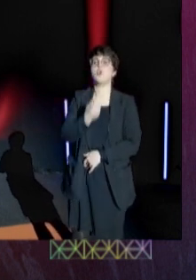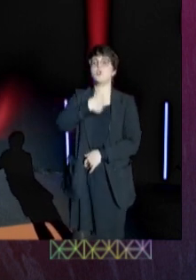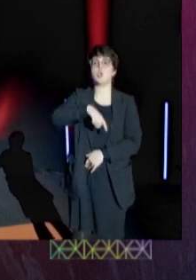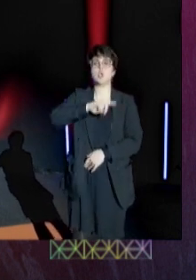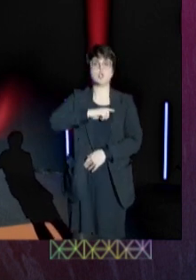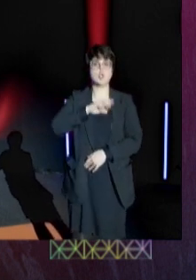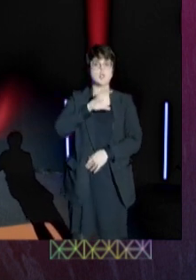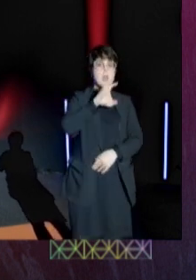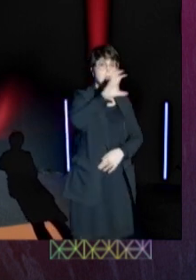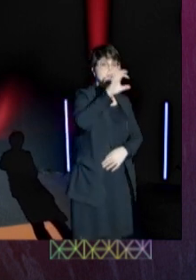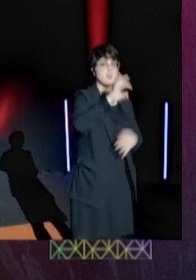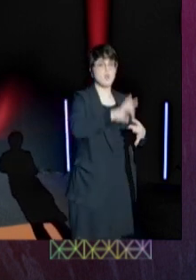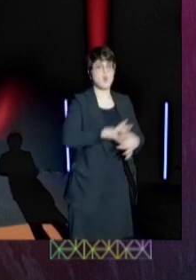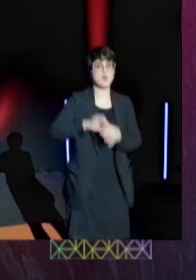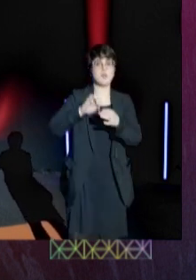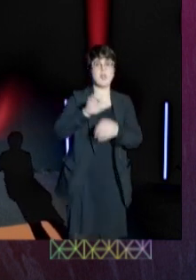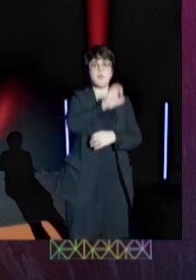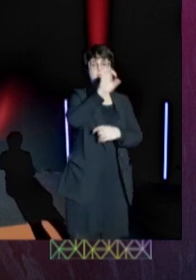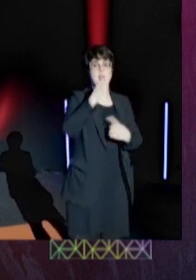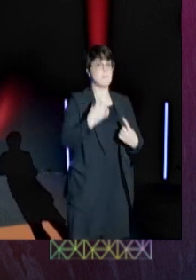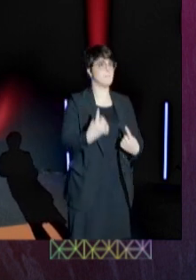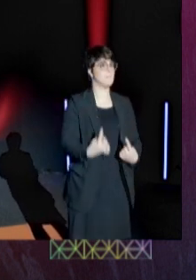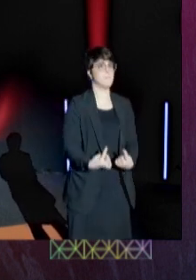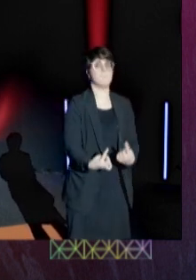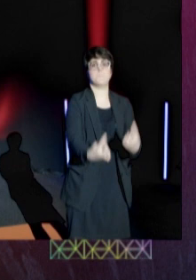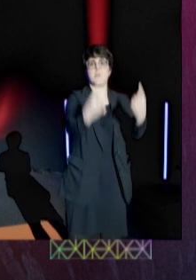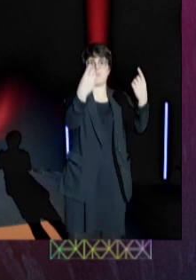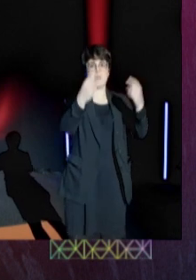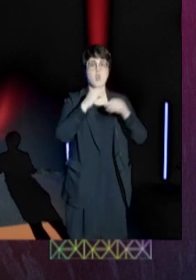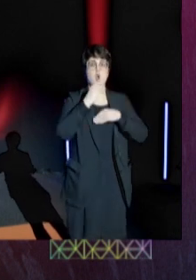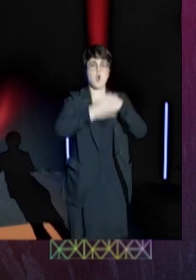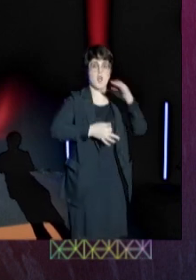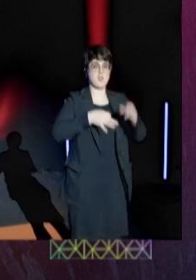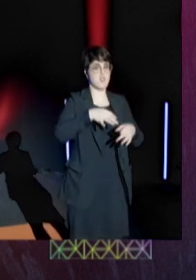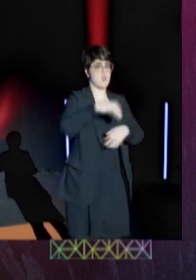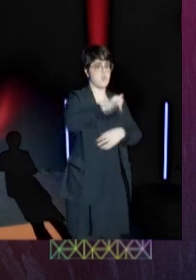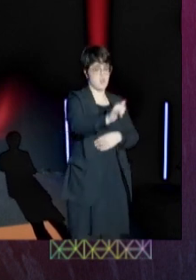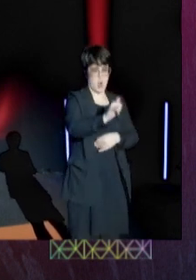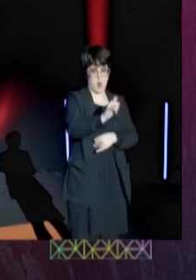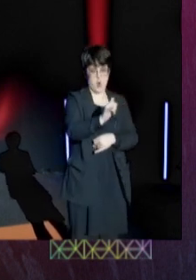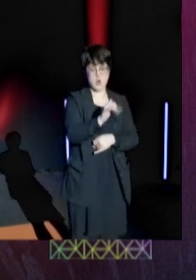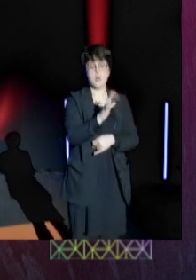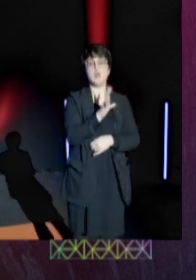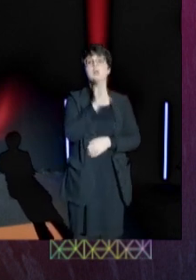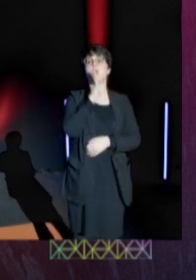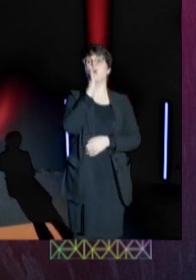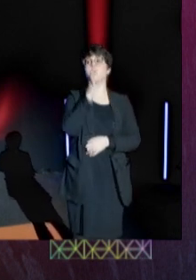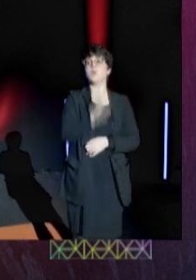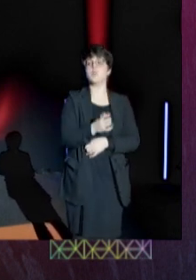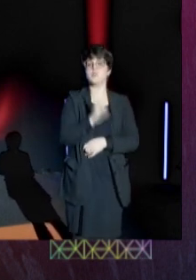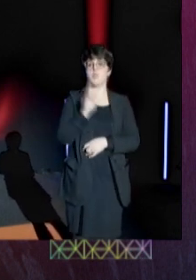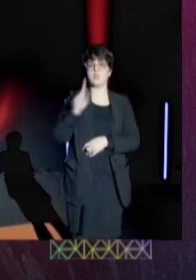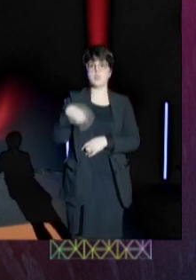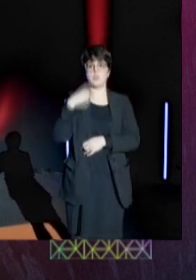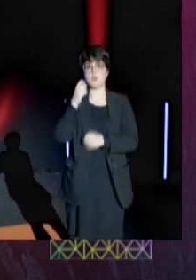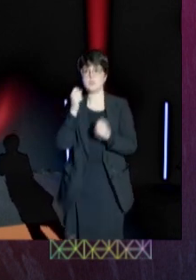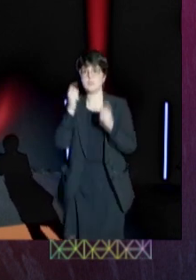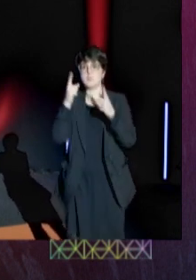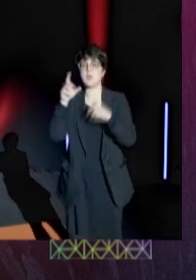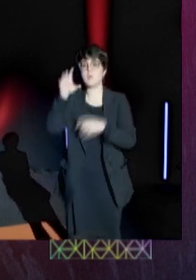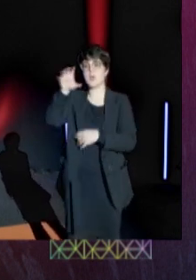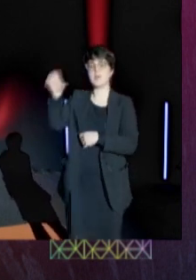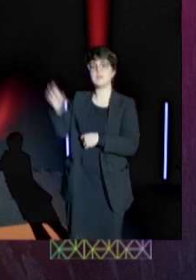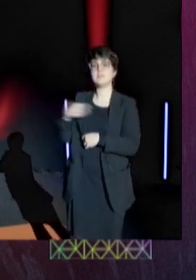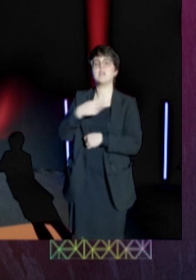primer país de la Unión Europea que tiene esta eh organización no así hemos descubierto después en otros países